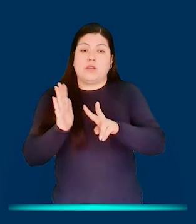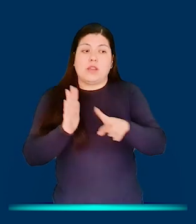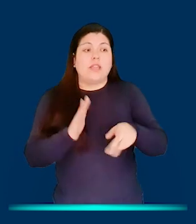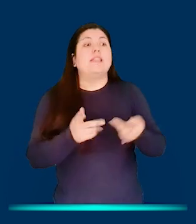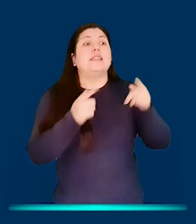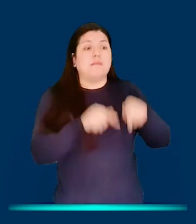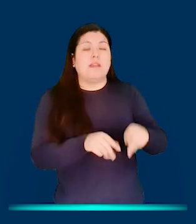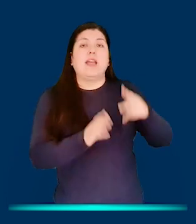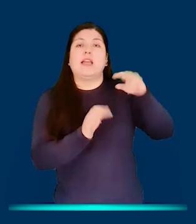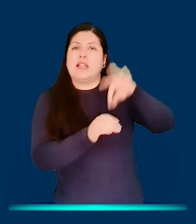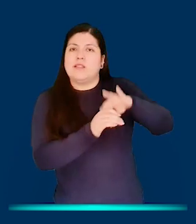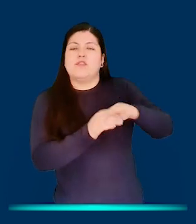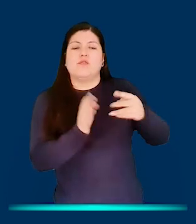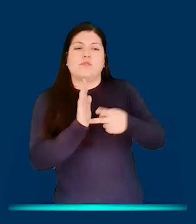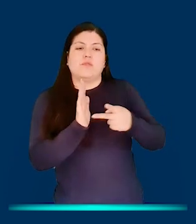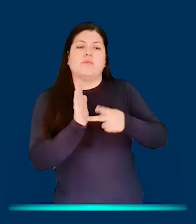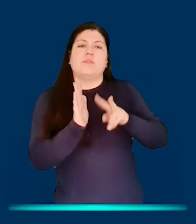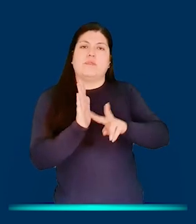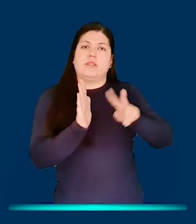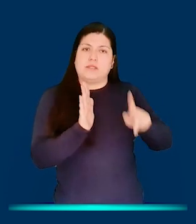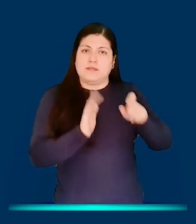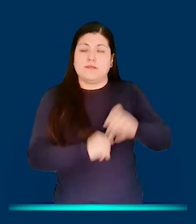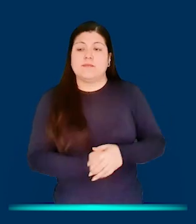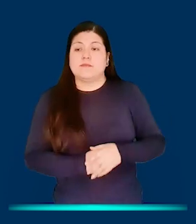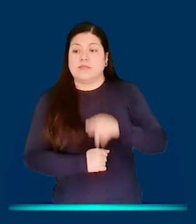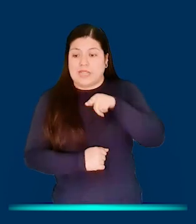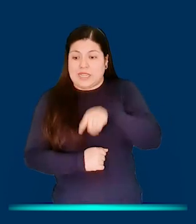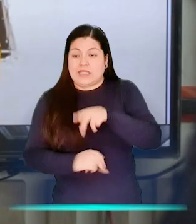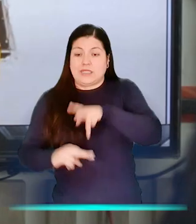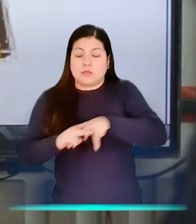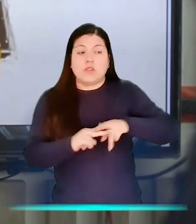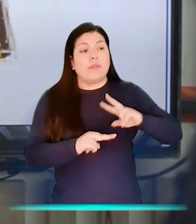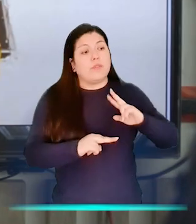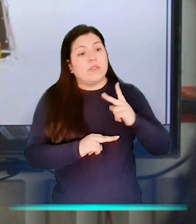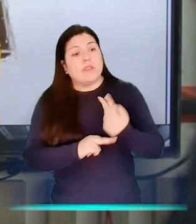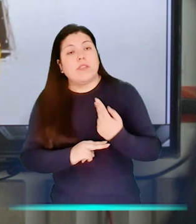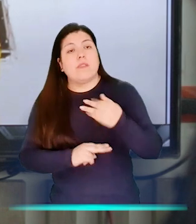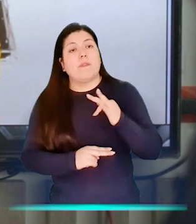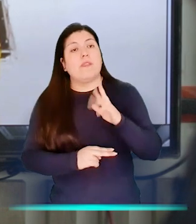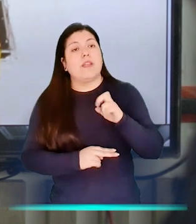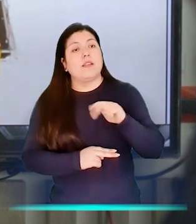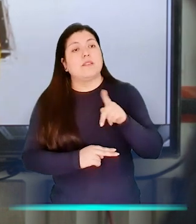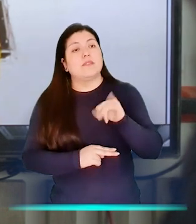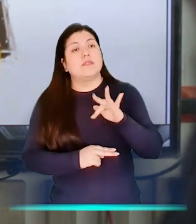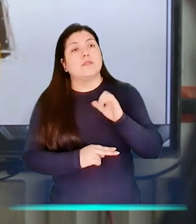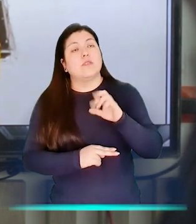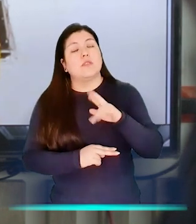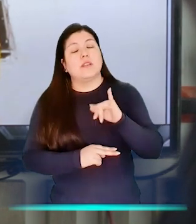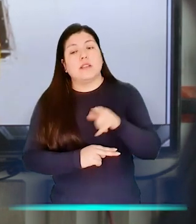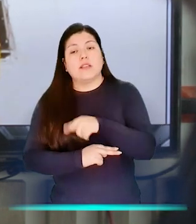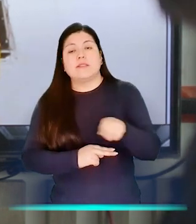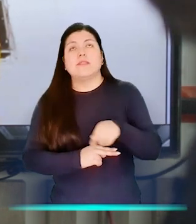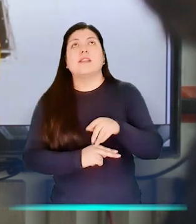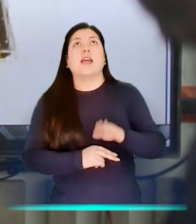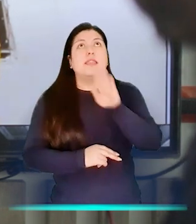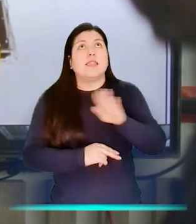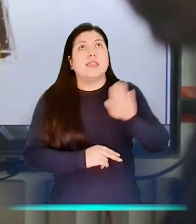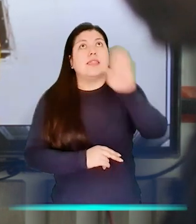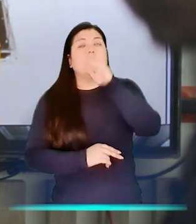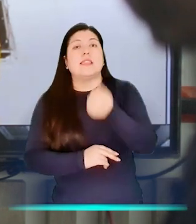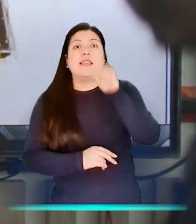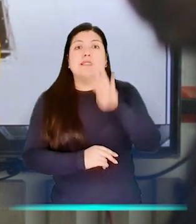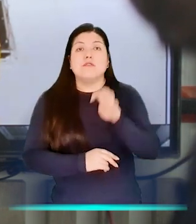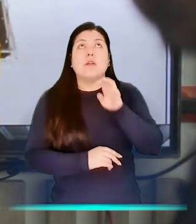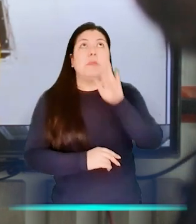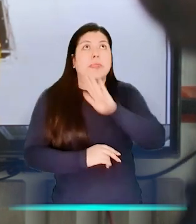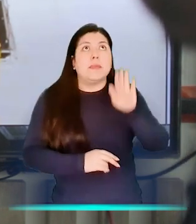elegir en el siguiente periodo en las elecciones de 2026. Estas circunscripciones transitorias especiales de paz se pueden elegir